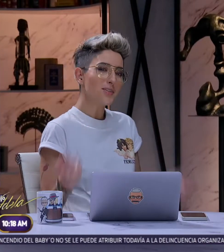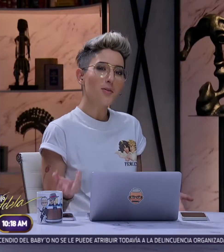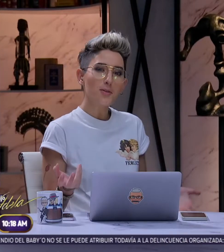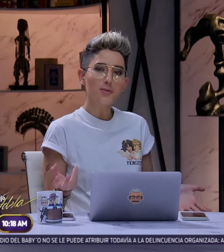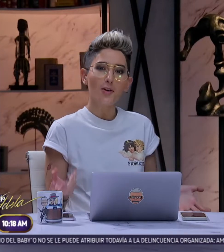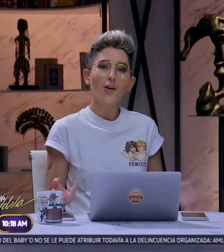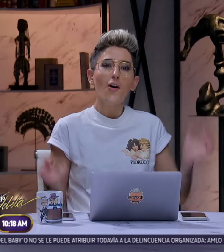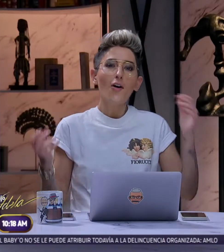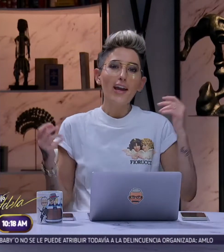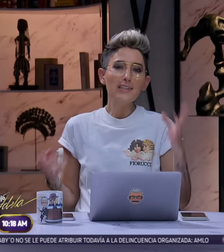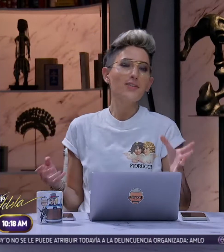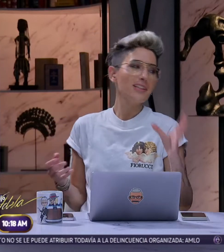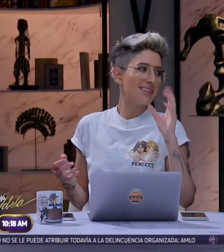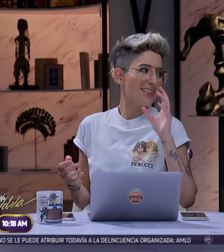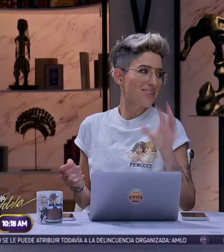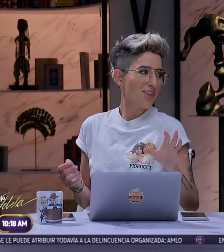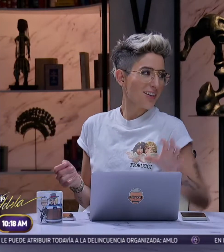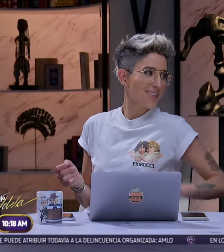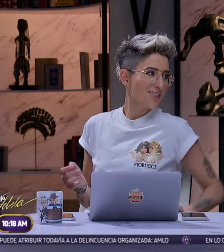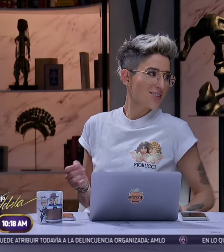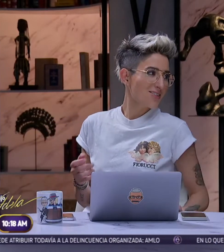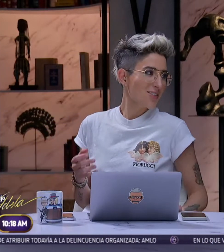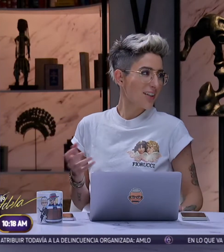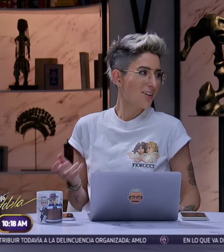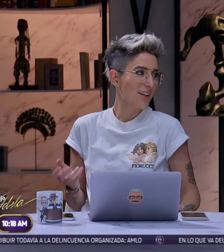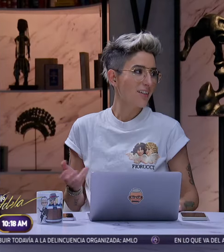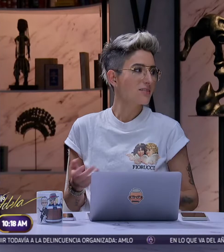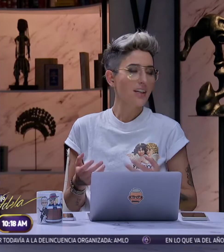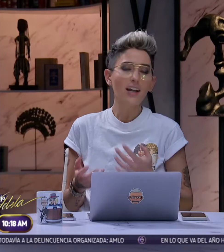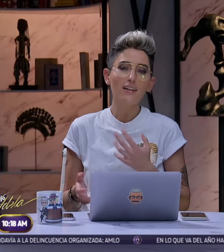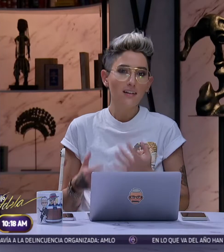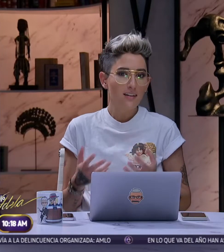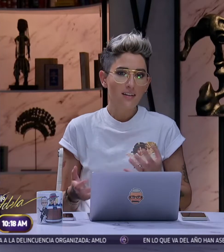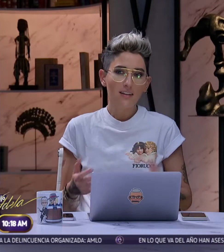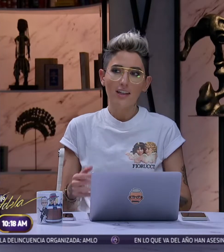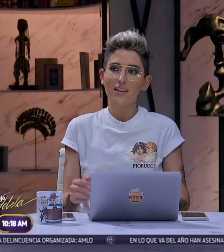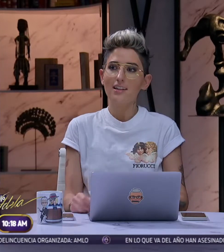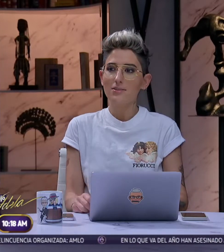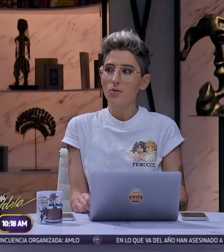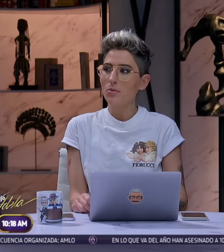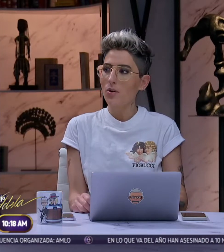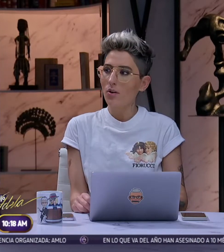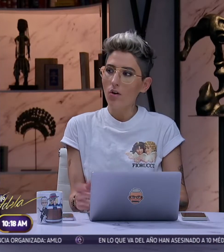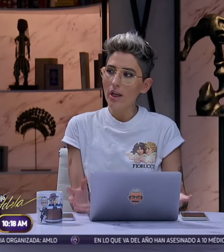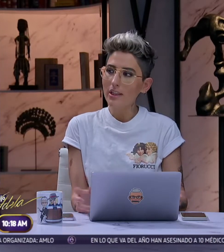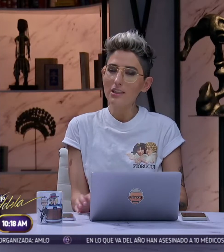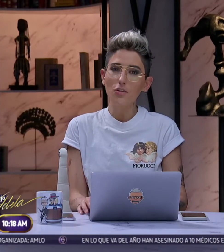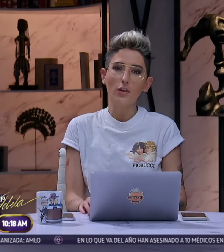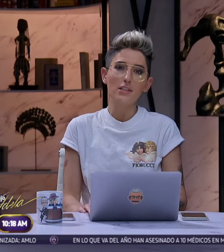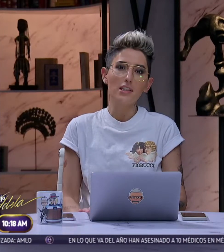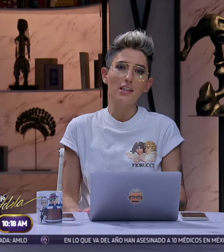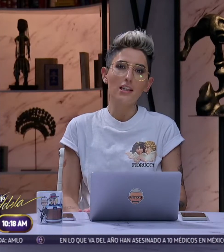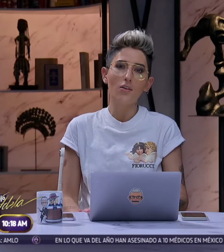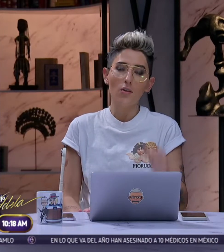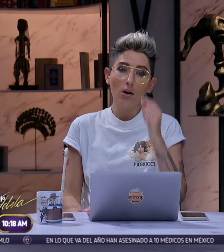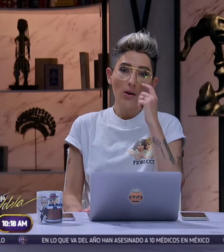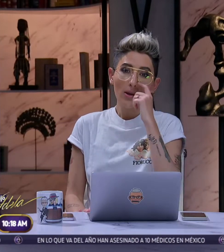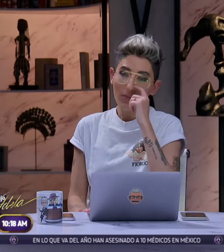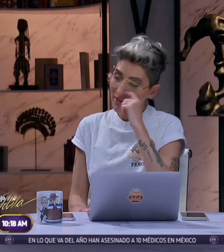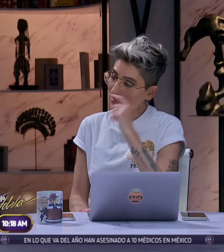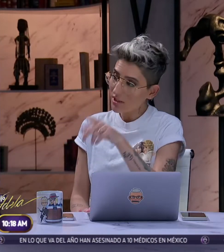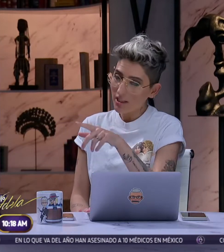un discurso, o eso intentó. Entonces yo quiero que nos digan qué tal estuvo, o qué quiso decir,